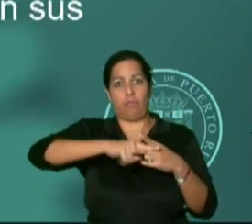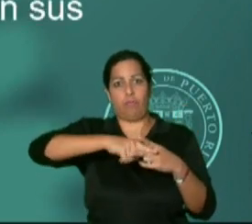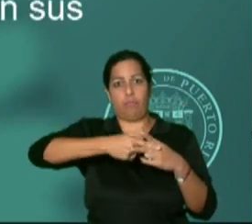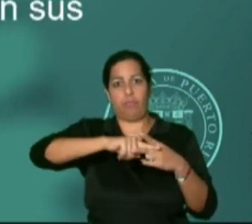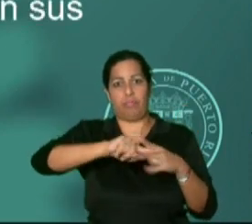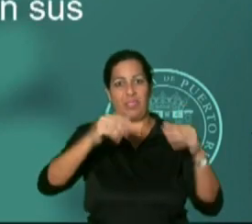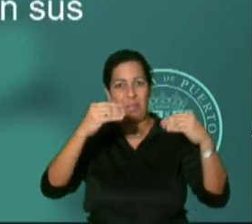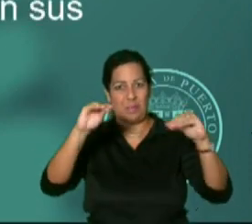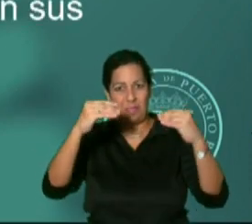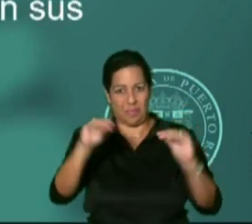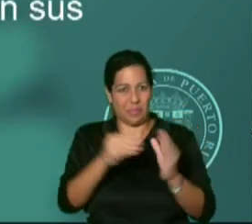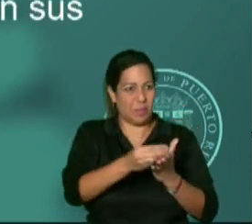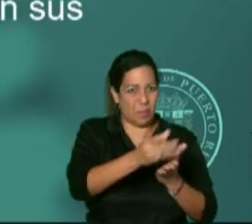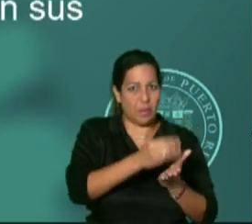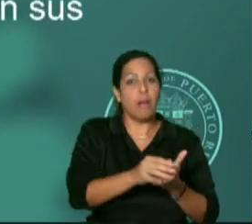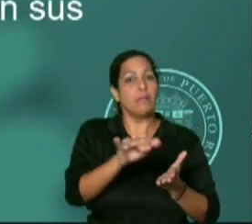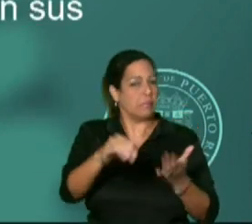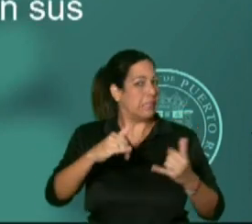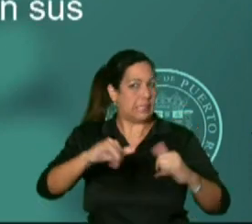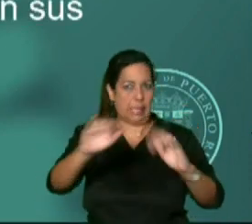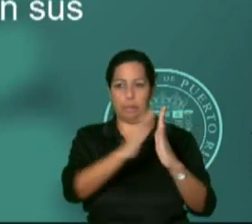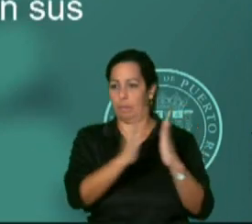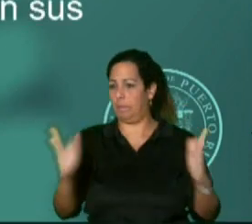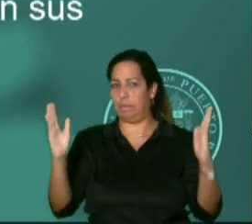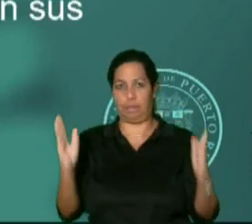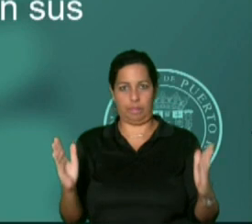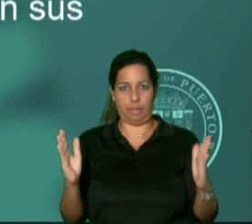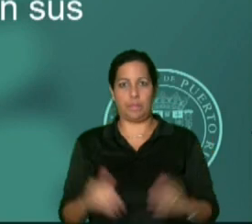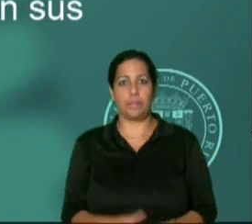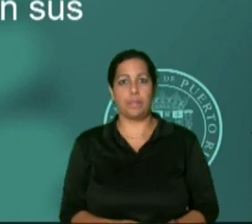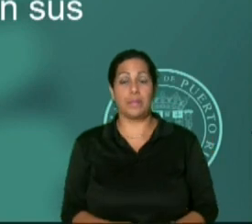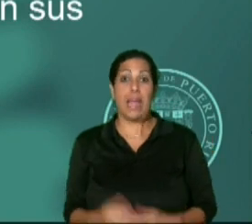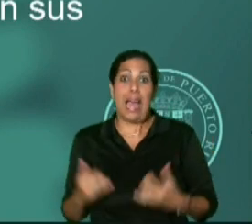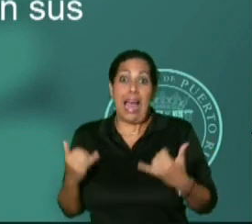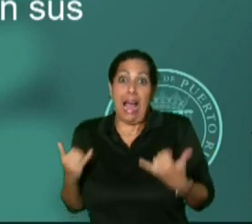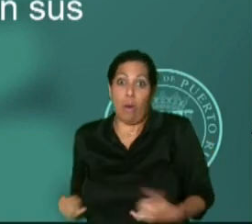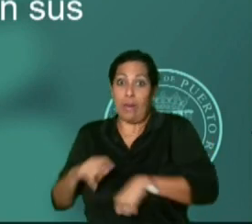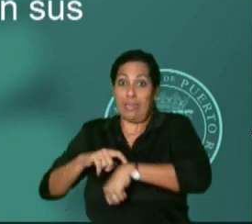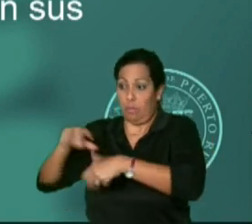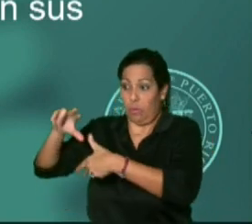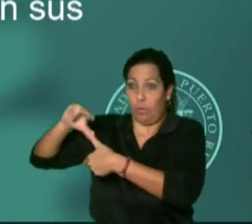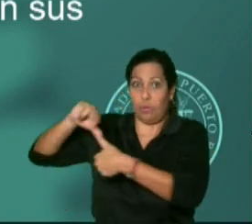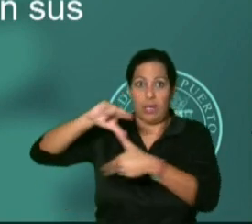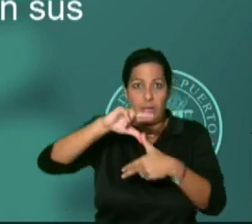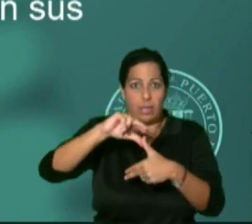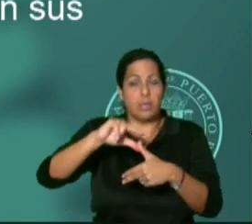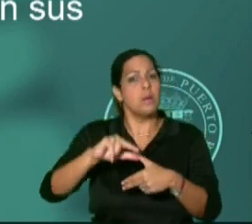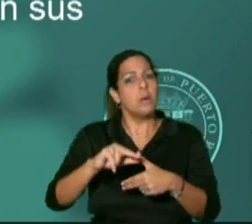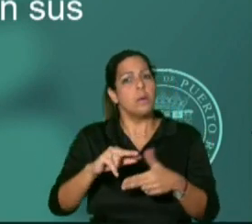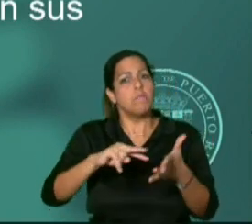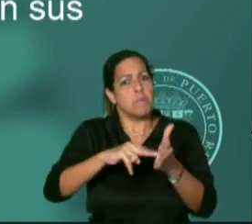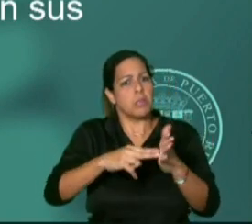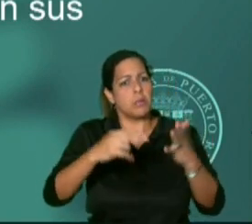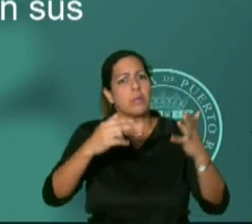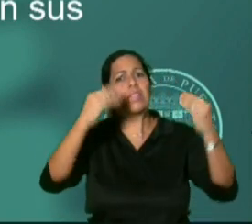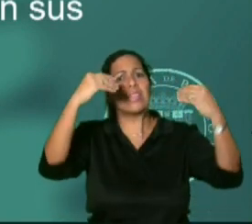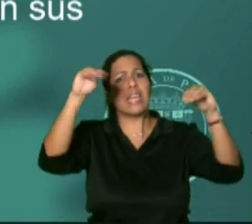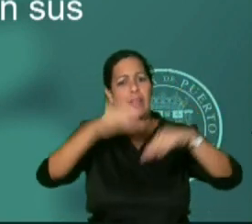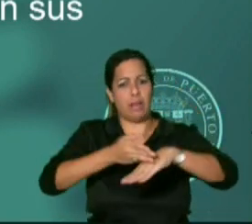vehículos. Dado a que nos encontramos en la época de huracanes, las ferreterías podrán continuar operando de lunes